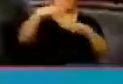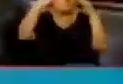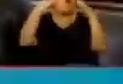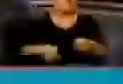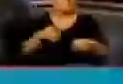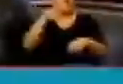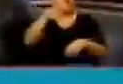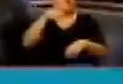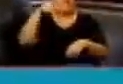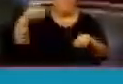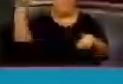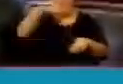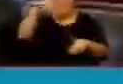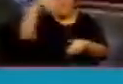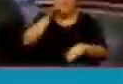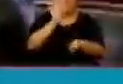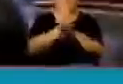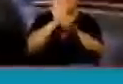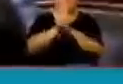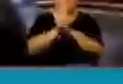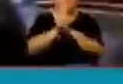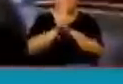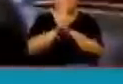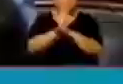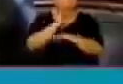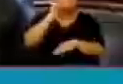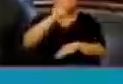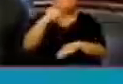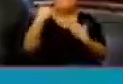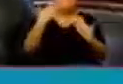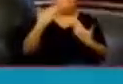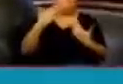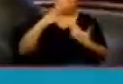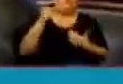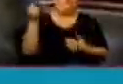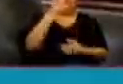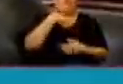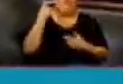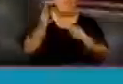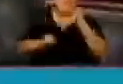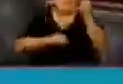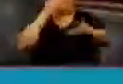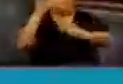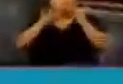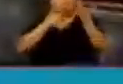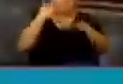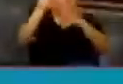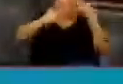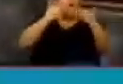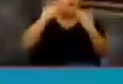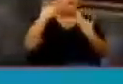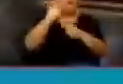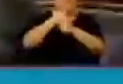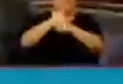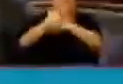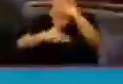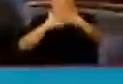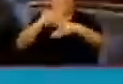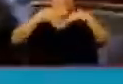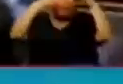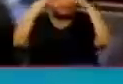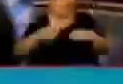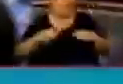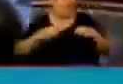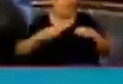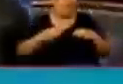para... Dice, no la necesitas, pero yo tenía plata en la AFJP cuando me pidieron, yo quiero quedarme